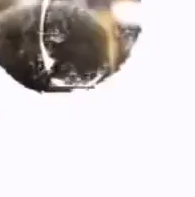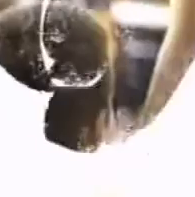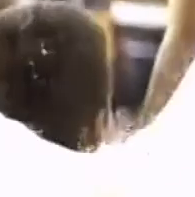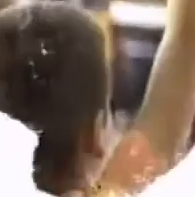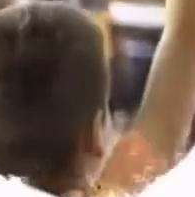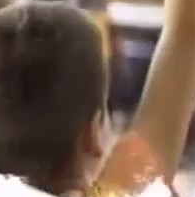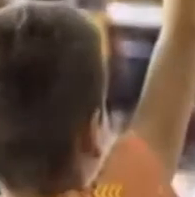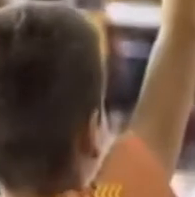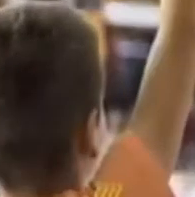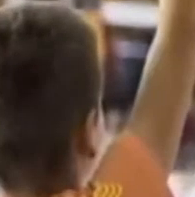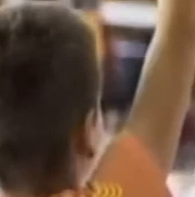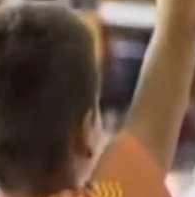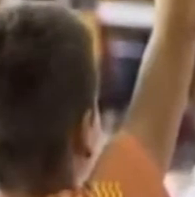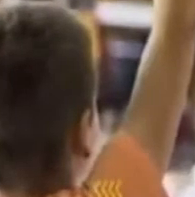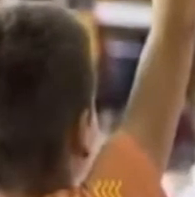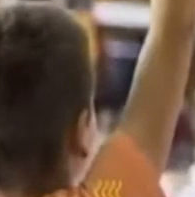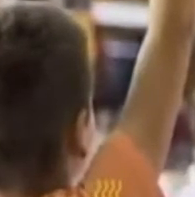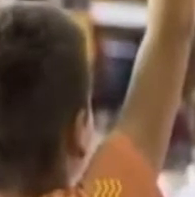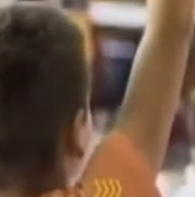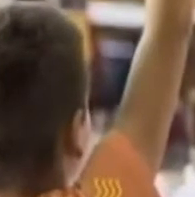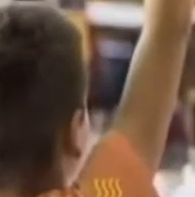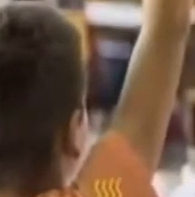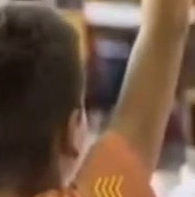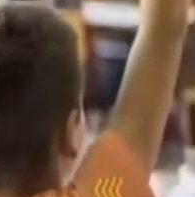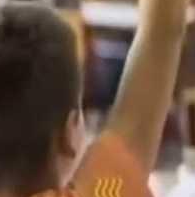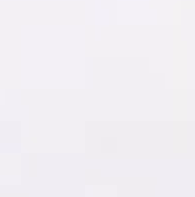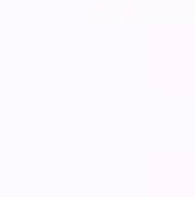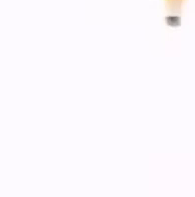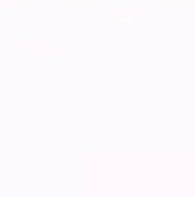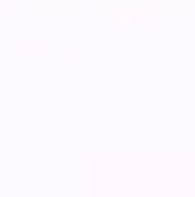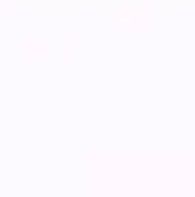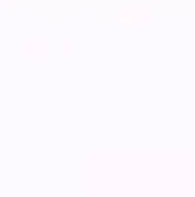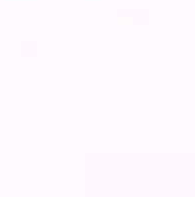A continuación, matemática, tercero básico.